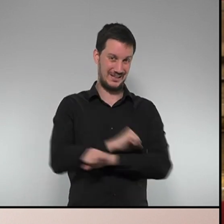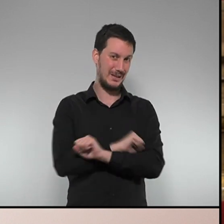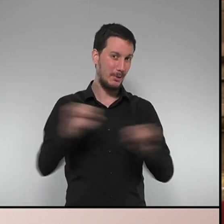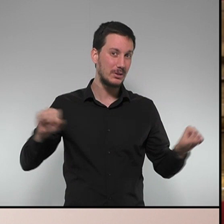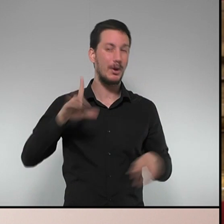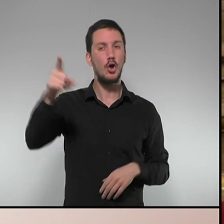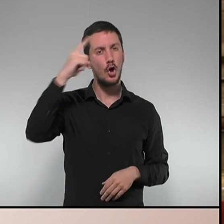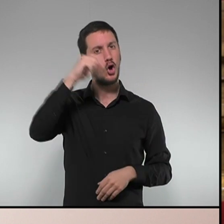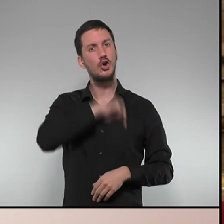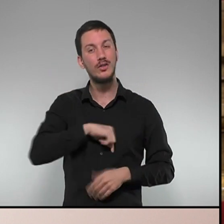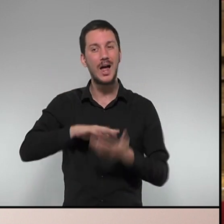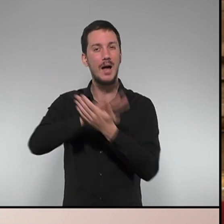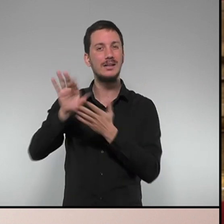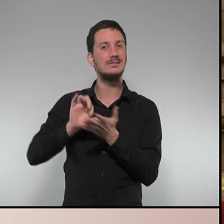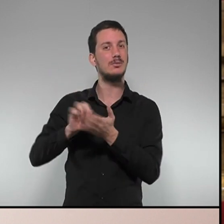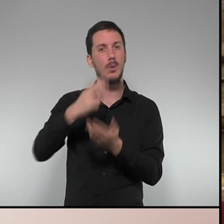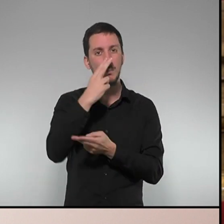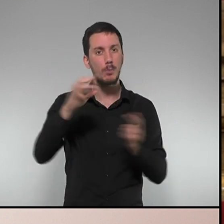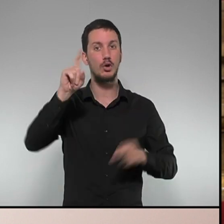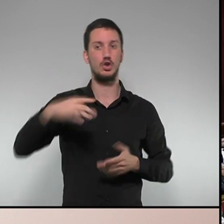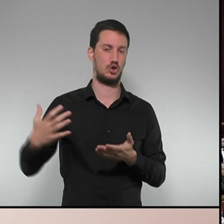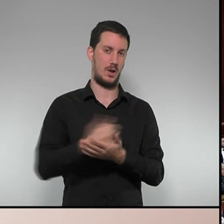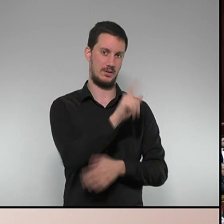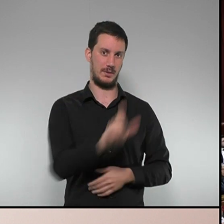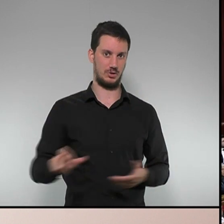conciencia y deje de hablar de los servicios públicos y de lo de todos.